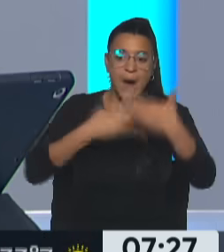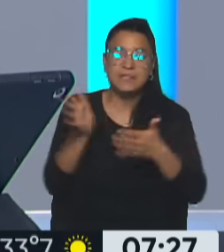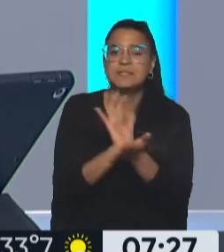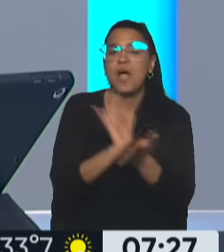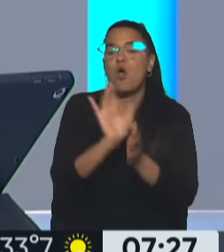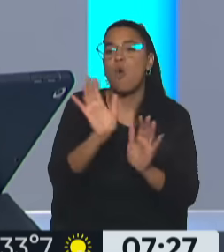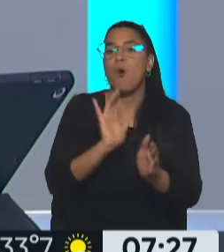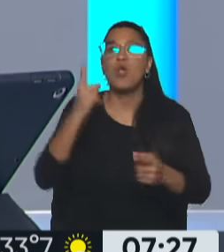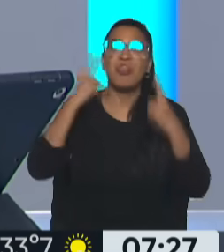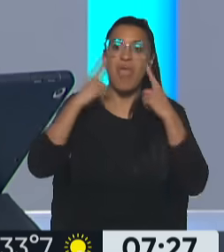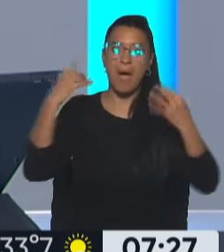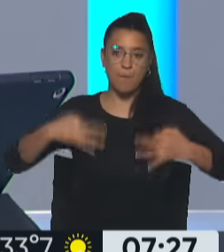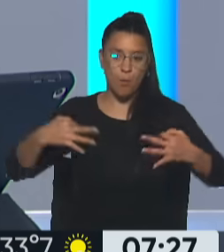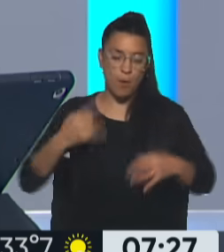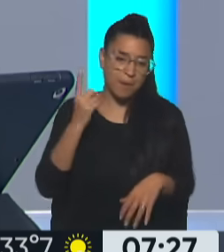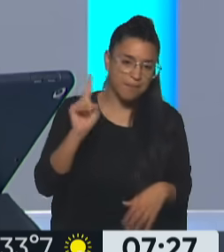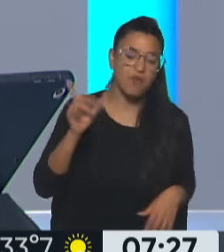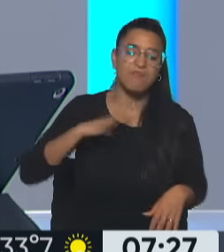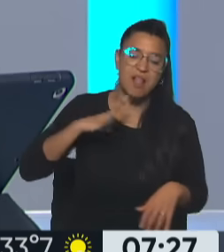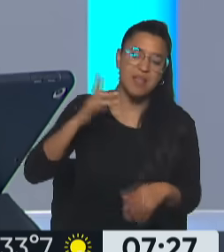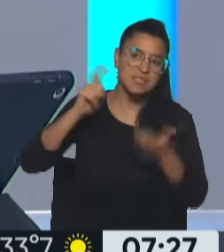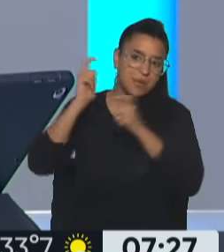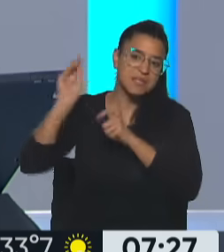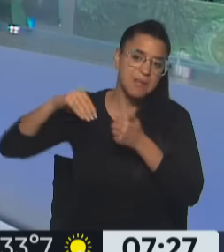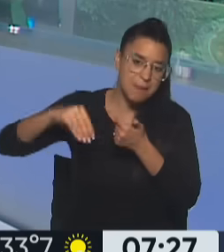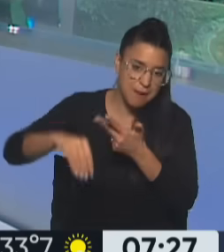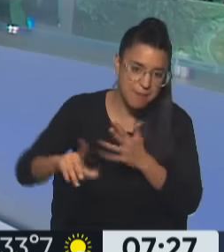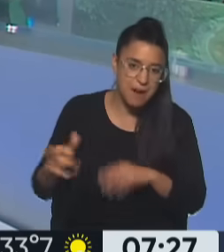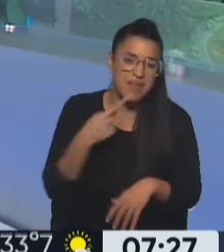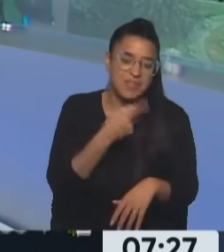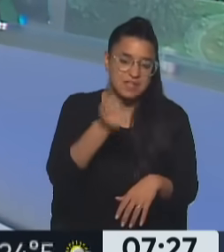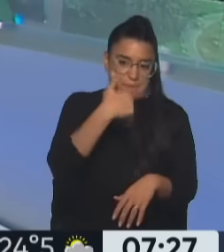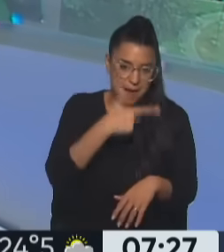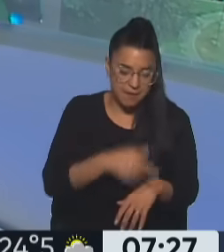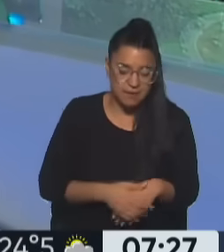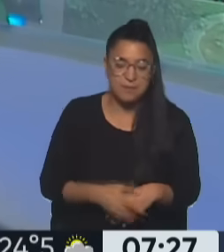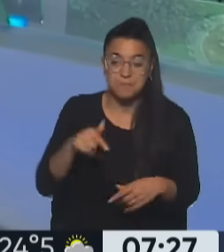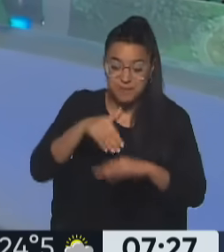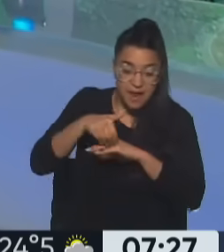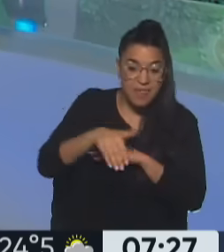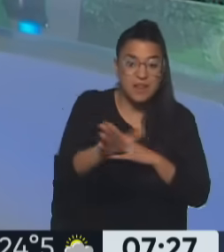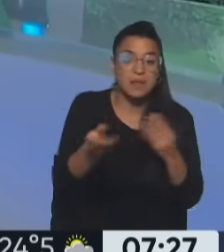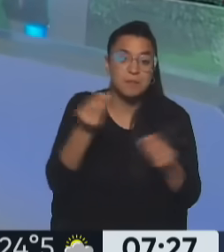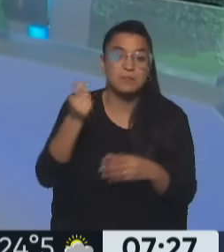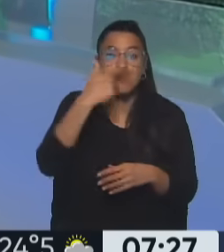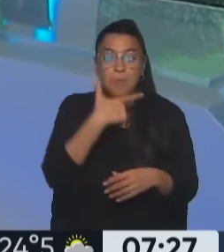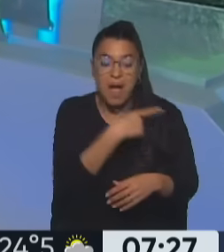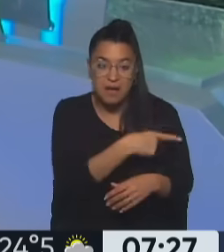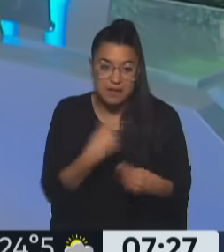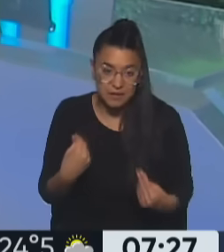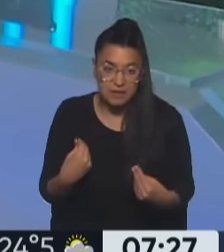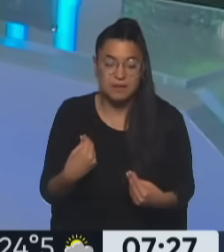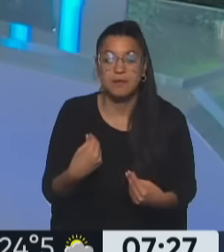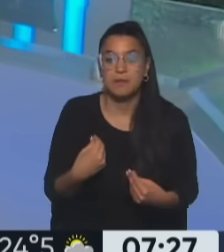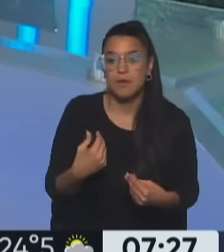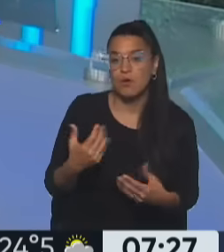con buenas ideas, pero un espacio inmaduro. Ese es otro dato a tener en cuenta. ¿Qué es lo que va a pasar de aquí en adelante con Mauricio Macri, que ha